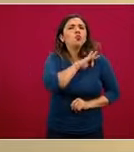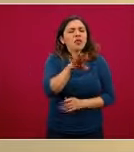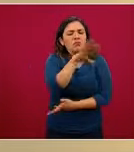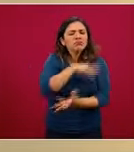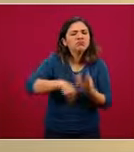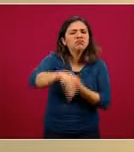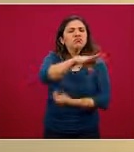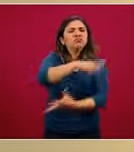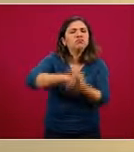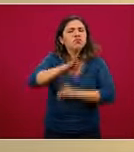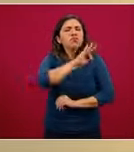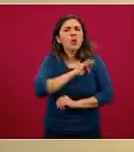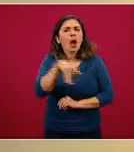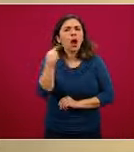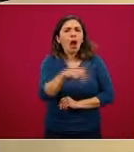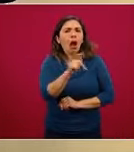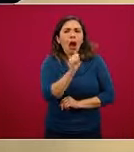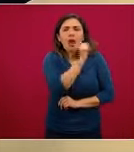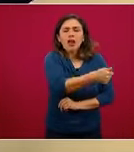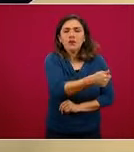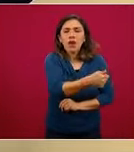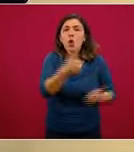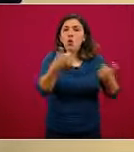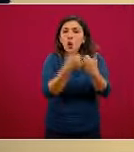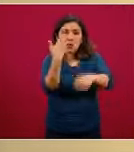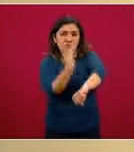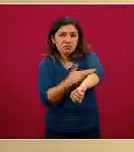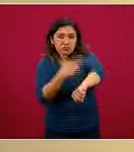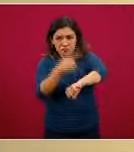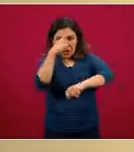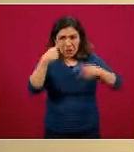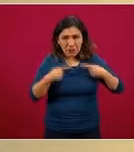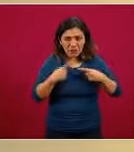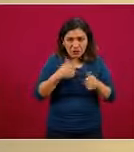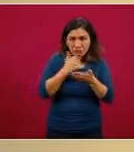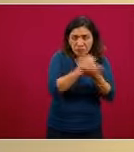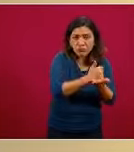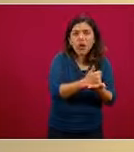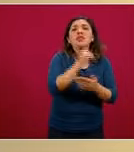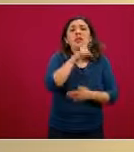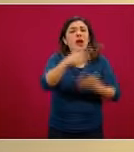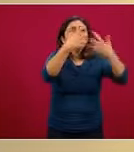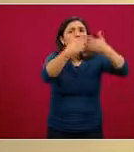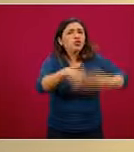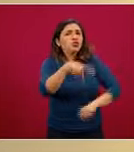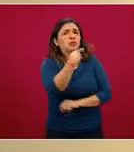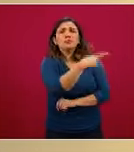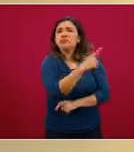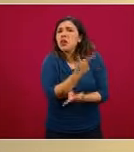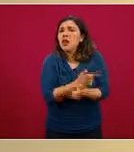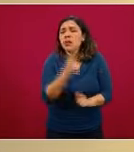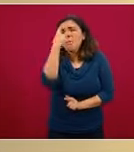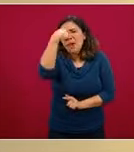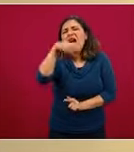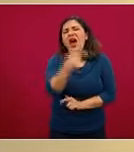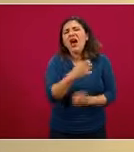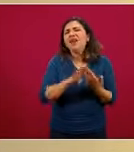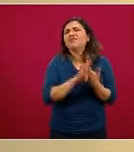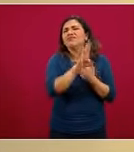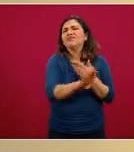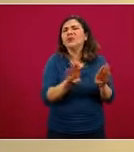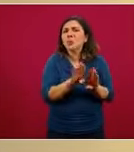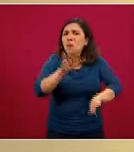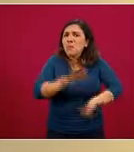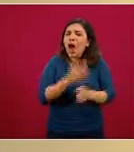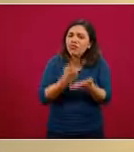autosuficiencia, tanto en la gestión asistencial como en lo operacional. ¿Para qué? Para evitar una sobrecarga